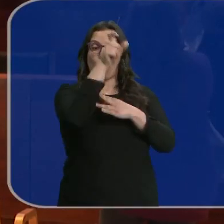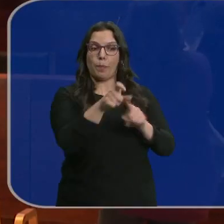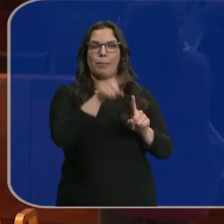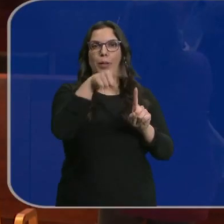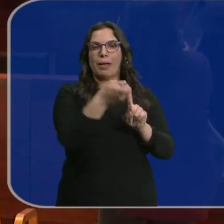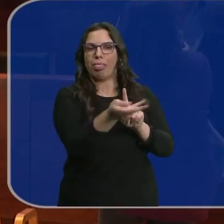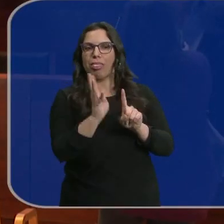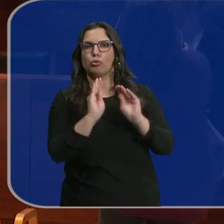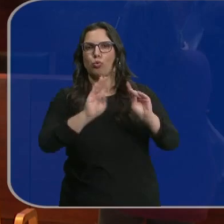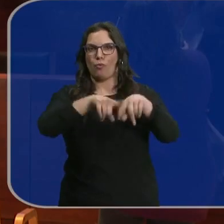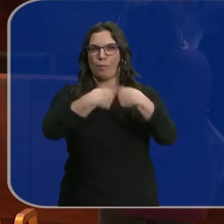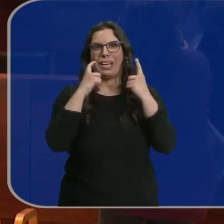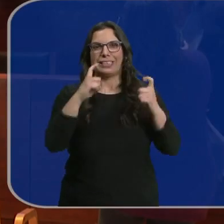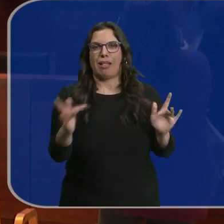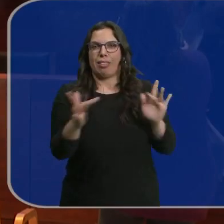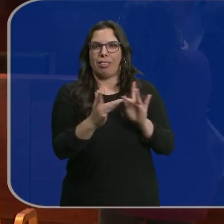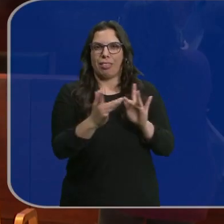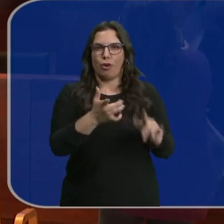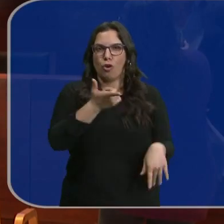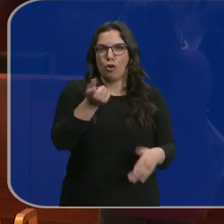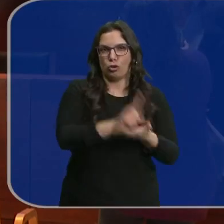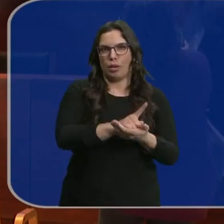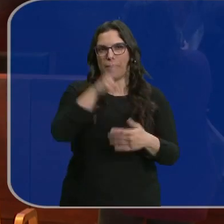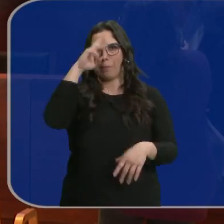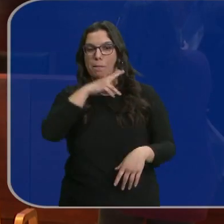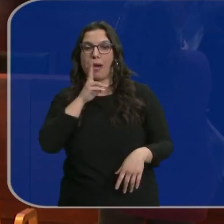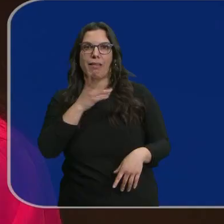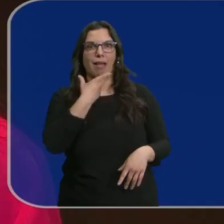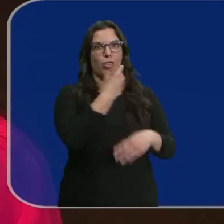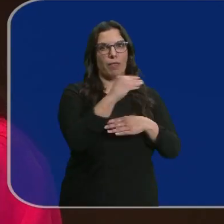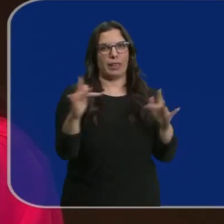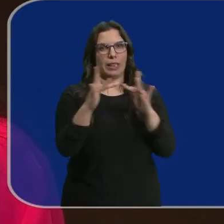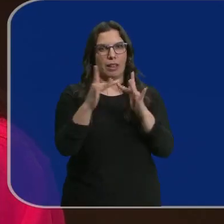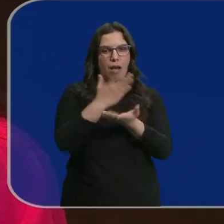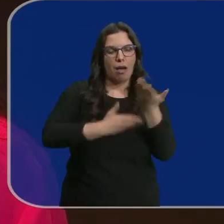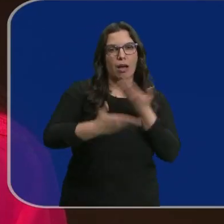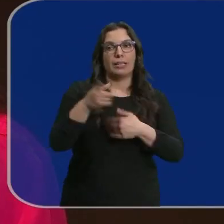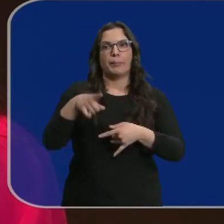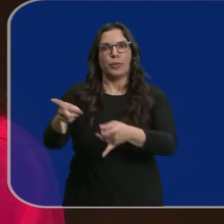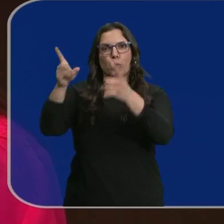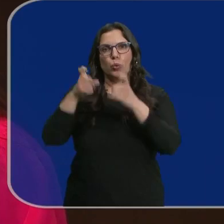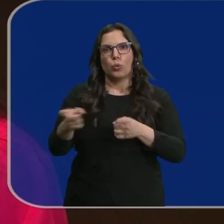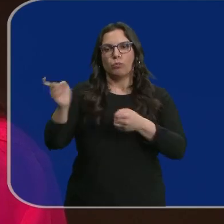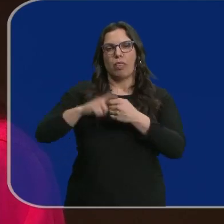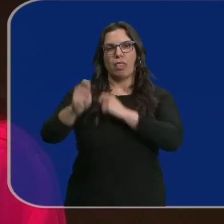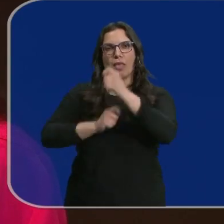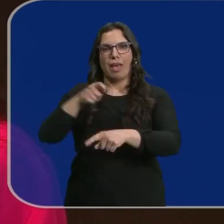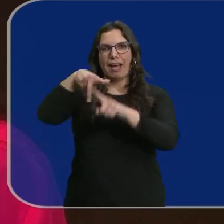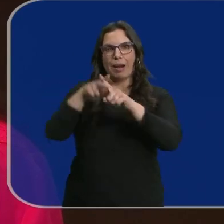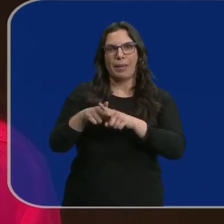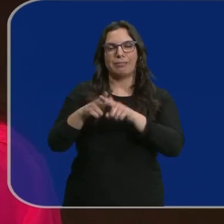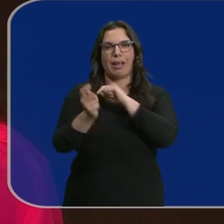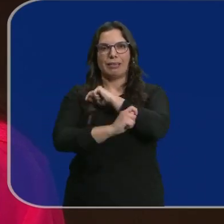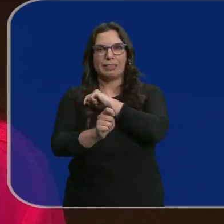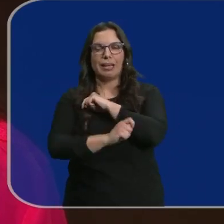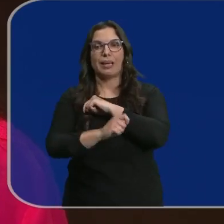con las familias. Intentar volver a conectar a los padres con el adolescente. Implicar y dar estrategias y herramientas a los centros